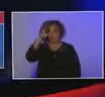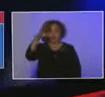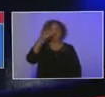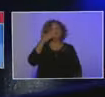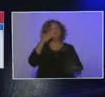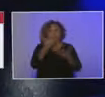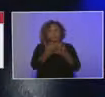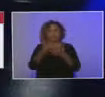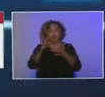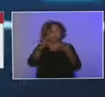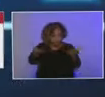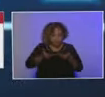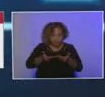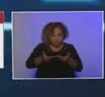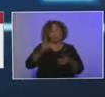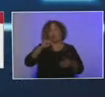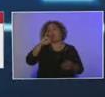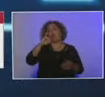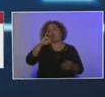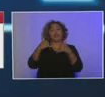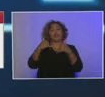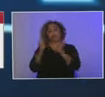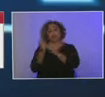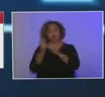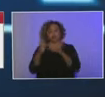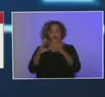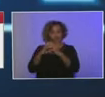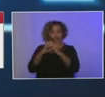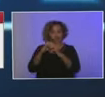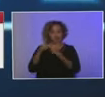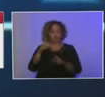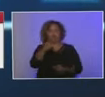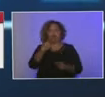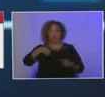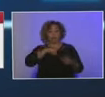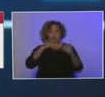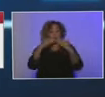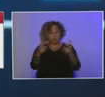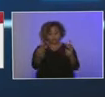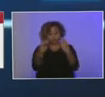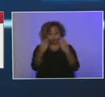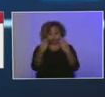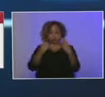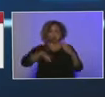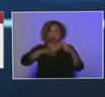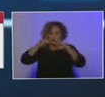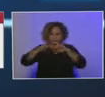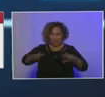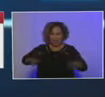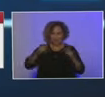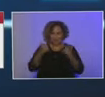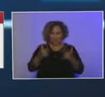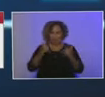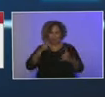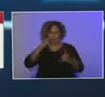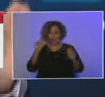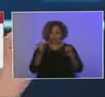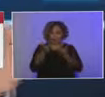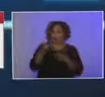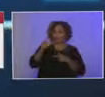Bueno, amigos, ¿qué tal? Bienvenidos a Jugando Pelota Dura. Gracias por su sintonía. Aquí estamos listos para hacer el mejor análisis de la televisión. Aquí está el equipo